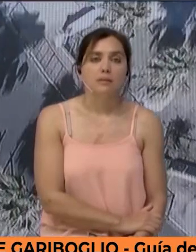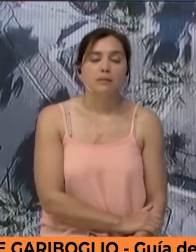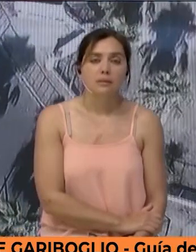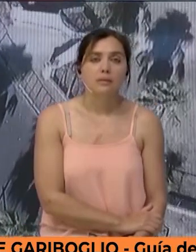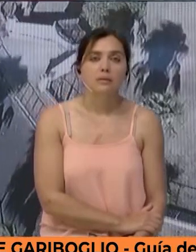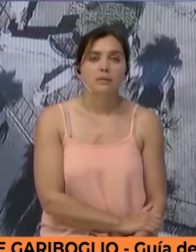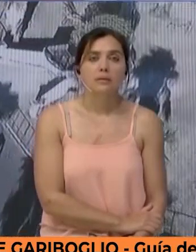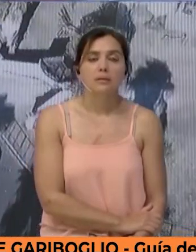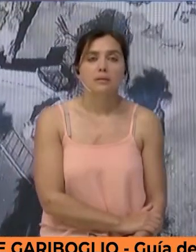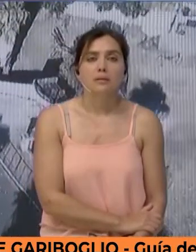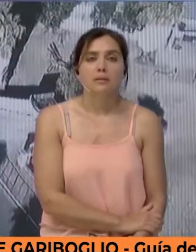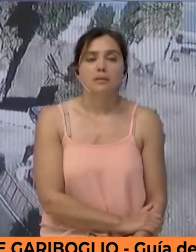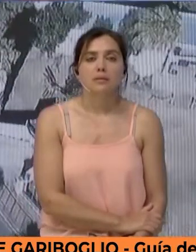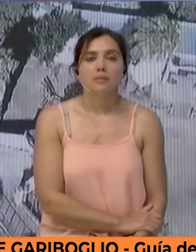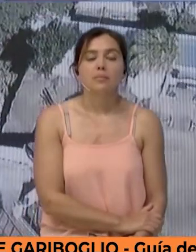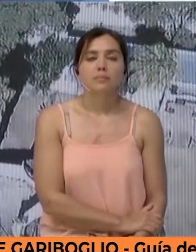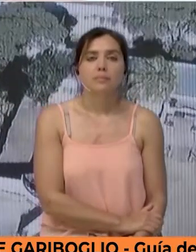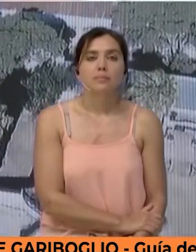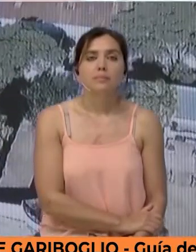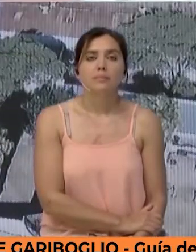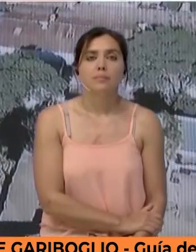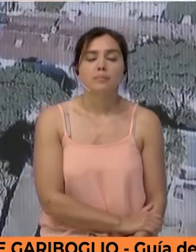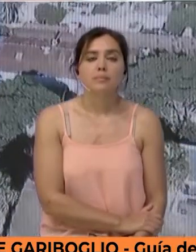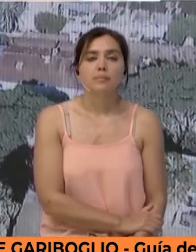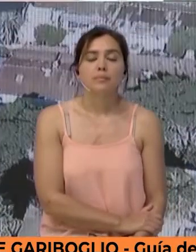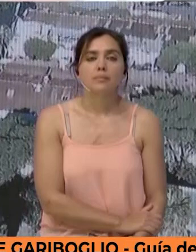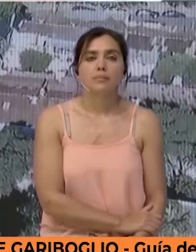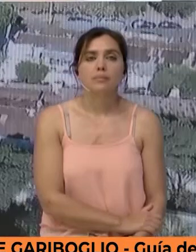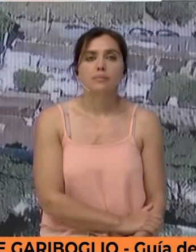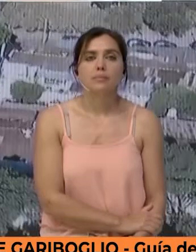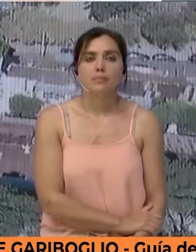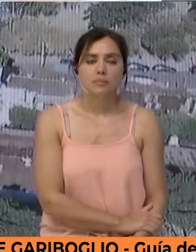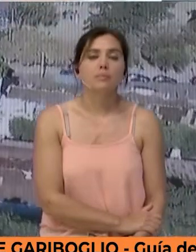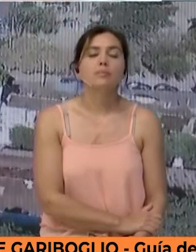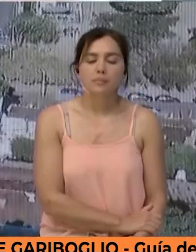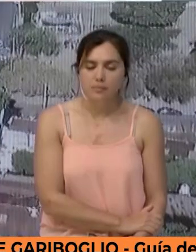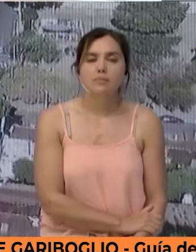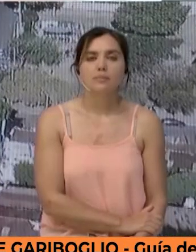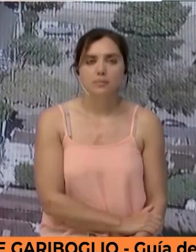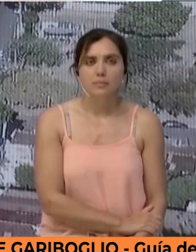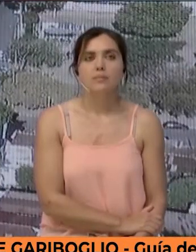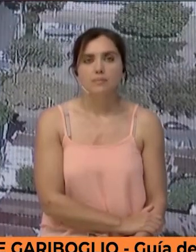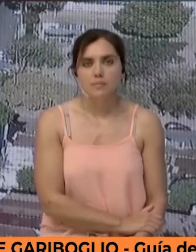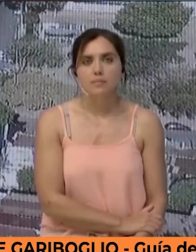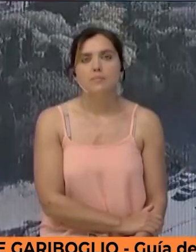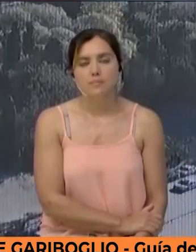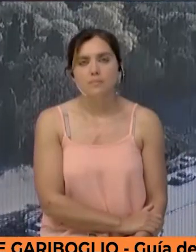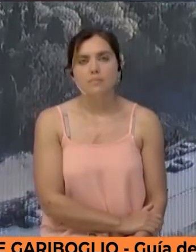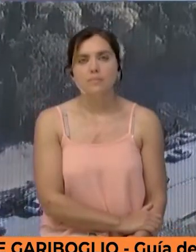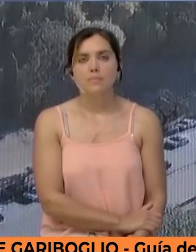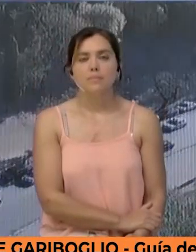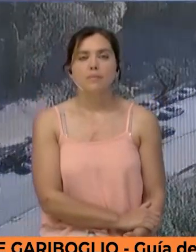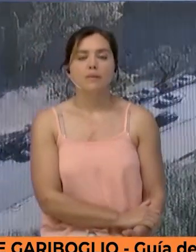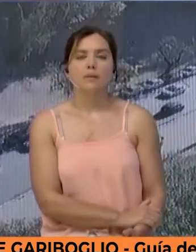Exactamente, sí, seguro, sí. Hoy, digamos, sobre todo se ha dado un fenómeno muy importante en lo que es el turismo educativo. Uh-huh. Escuelas que vienen,